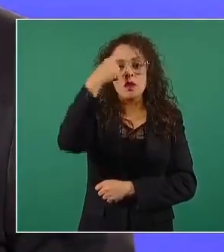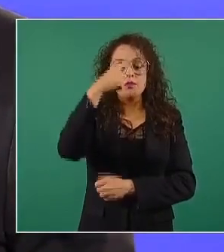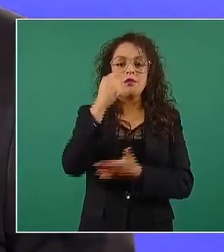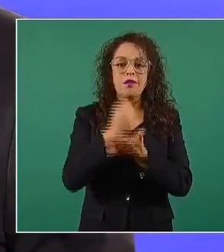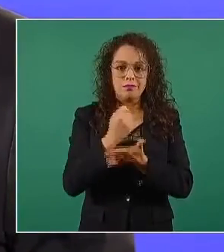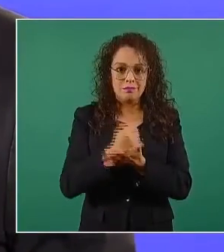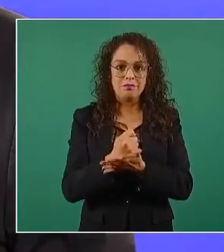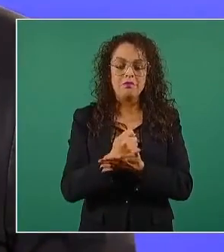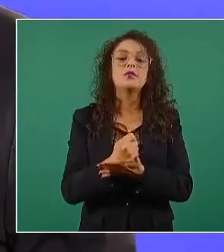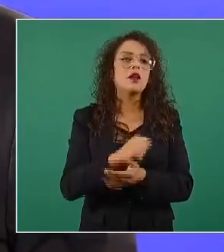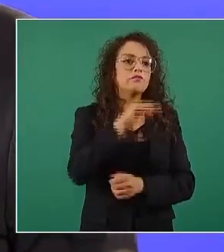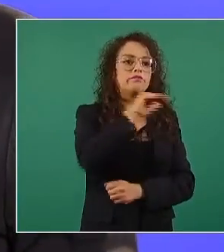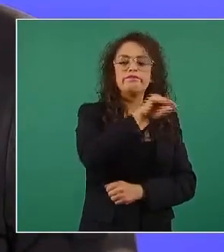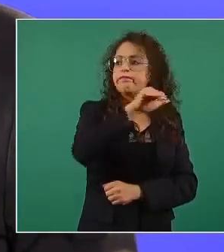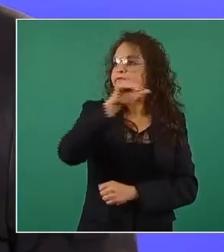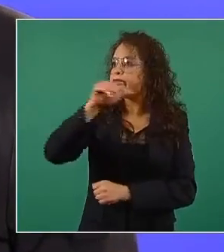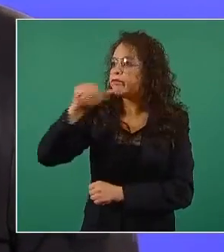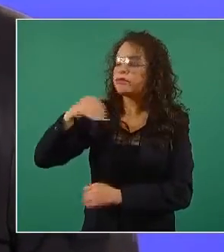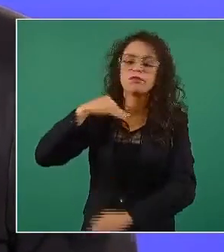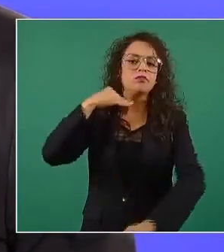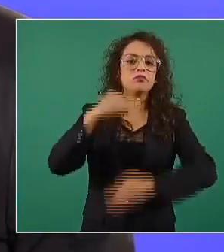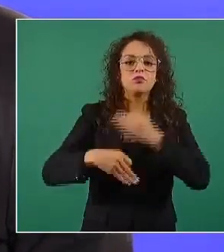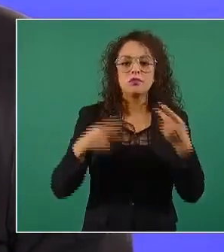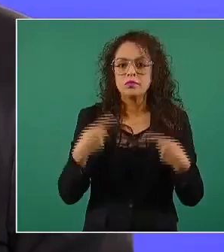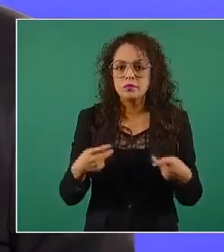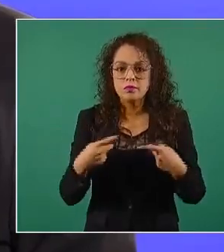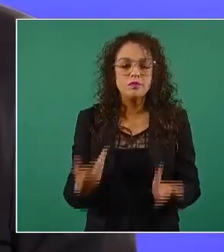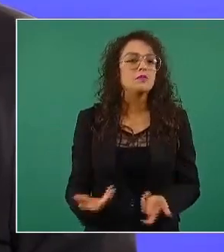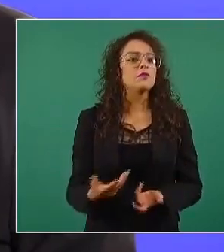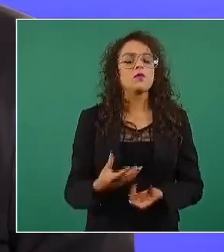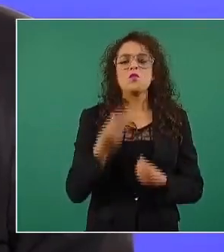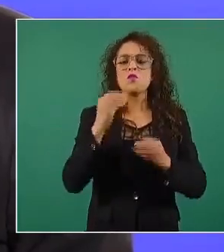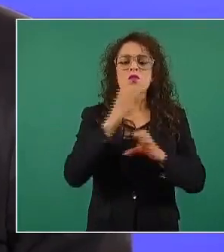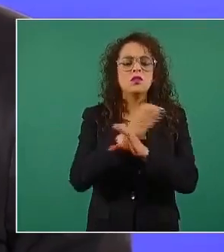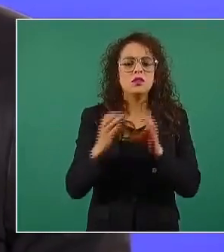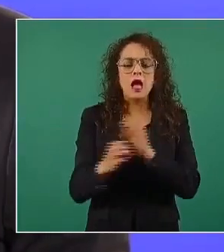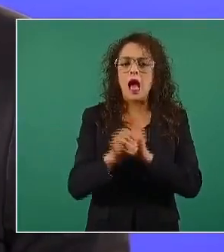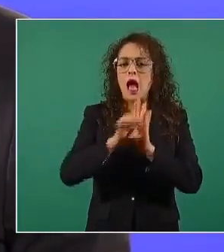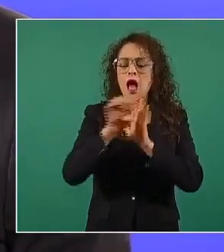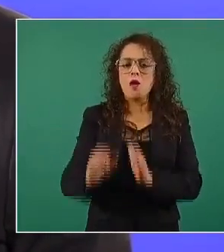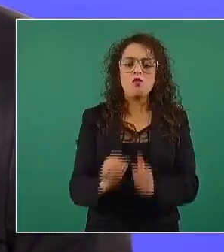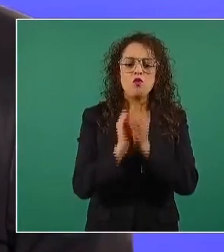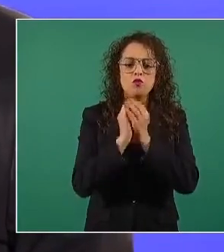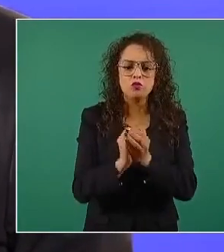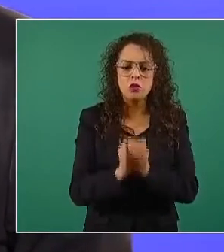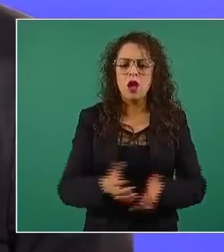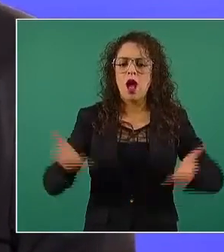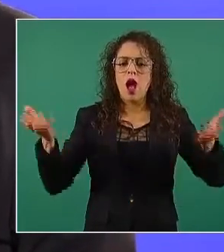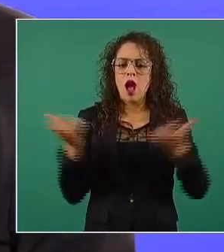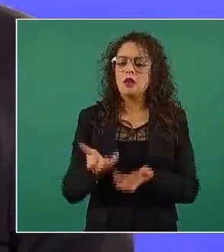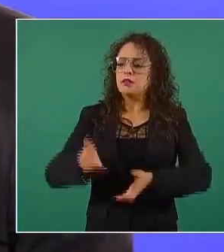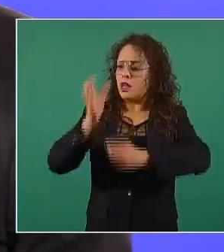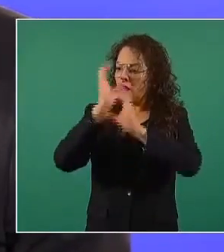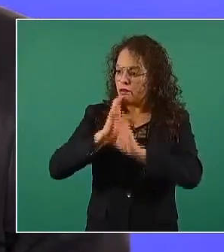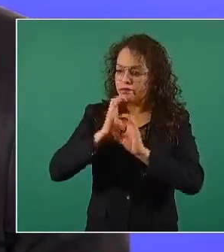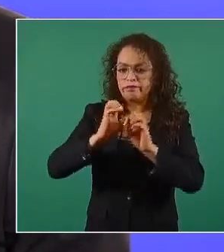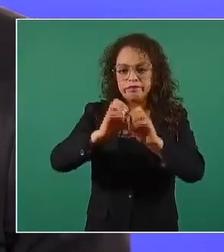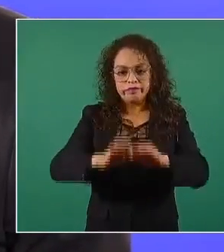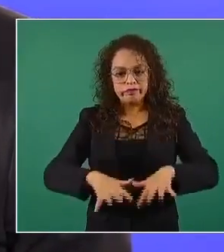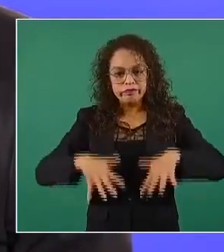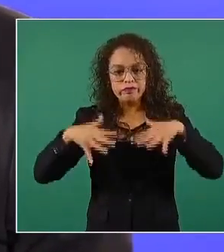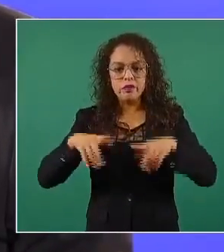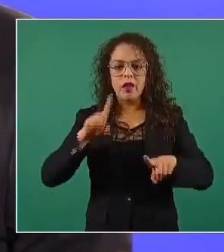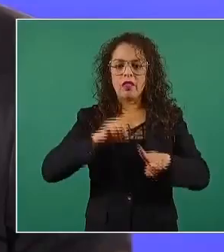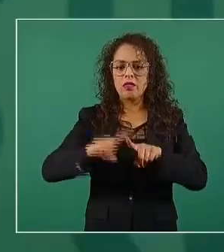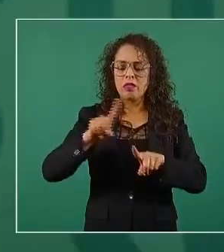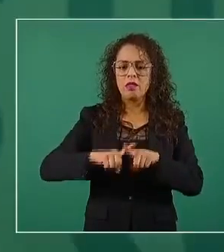todos. Hemos hecho sorteos, hemos boteado en las calles, organizado conciertos, torneos y evidentemente